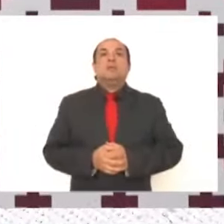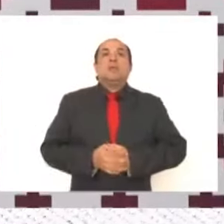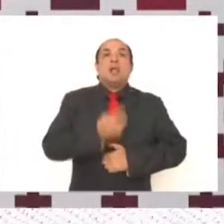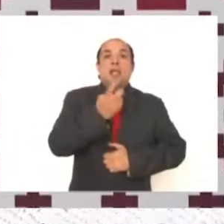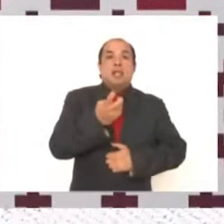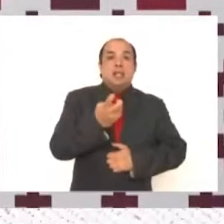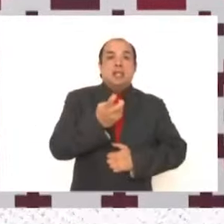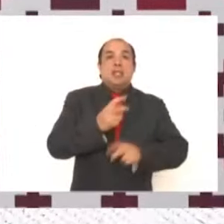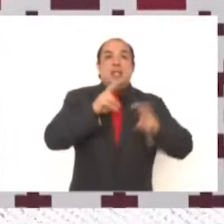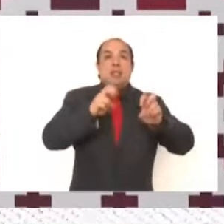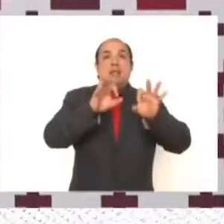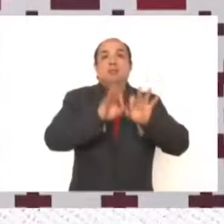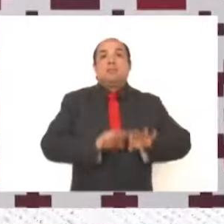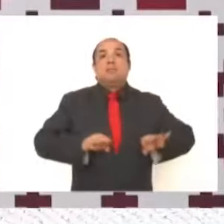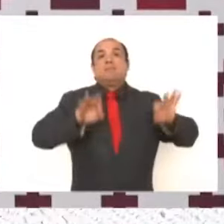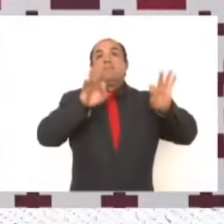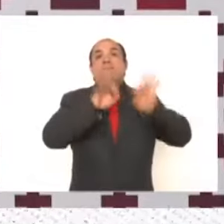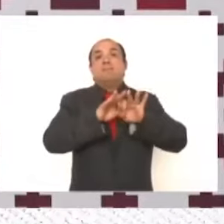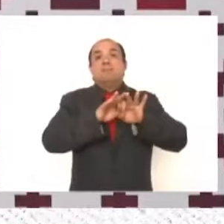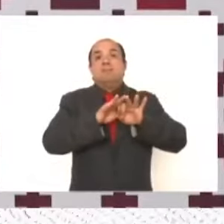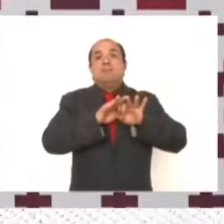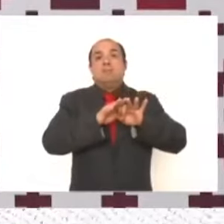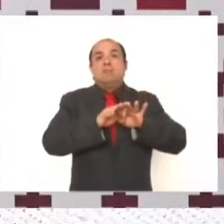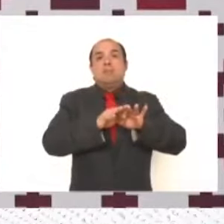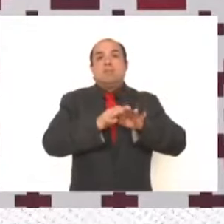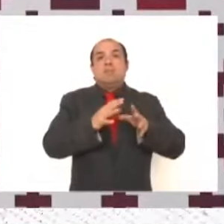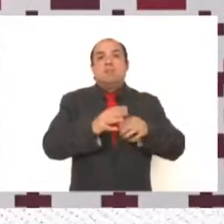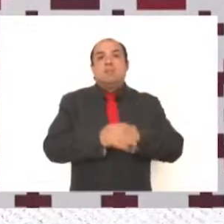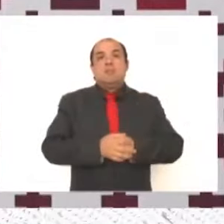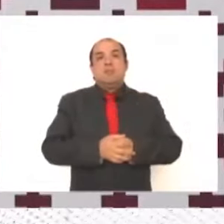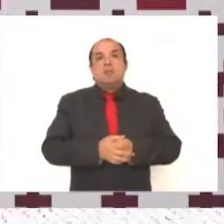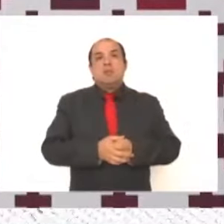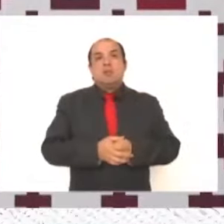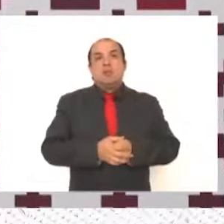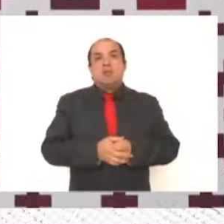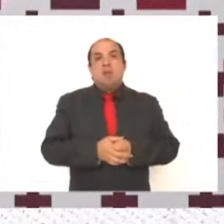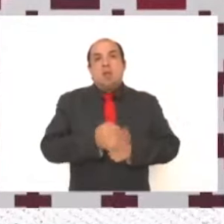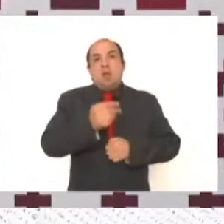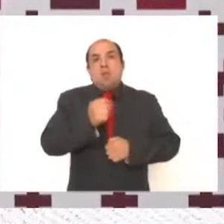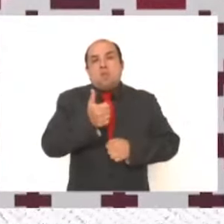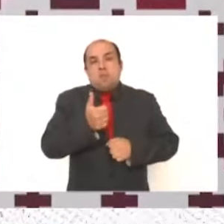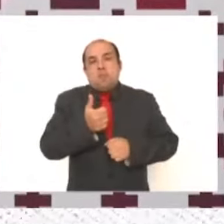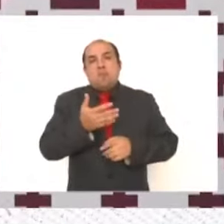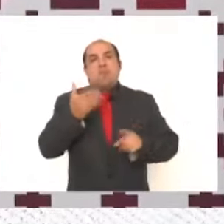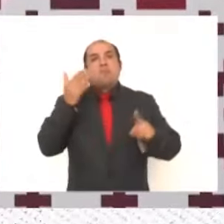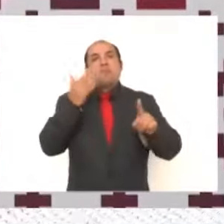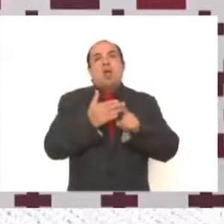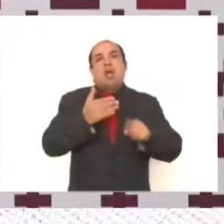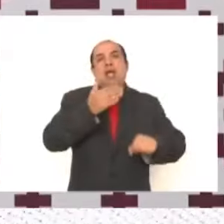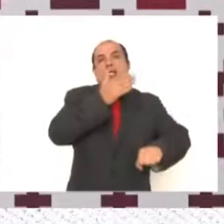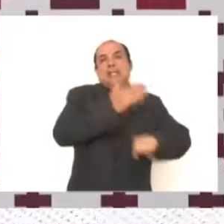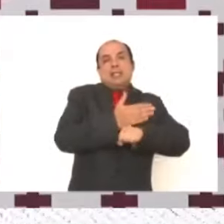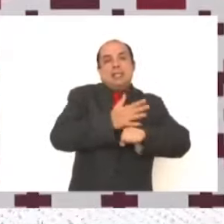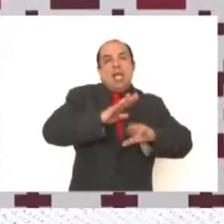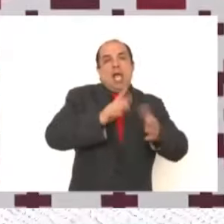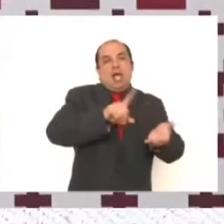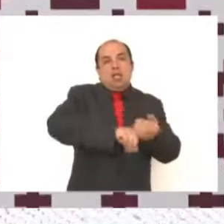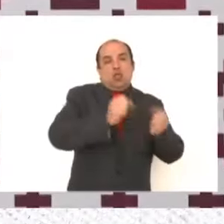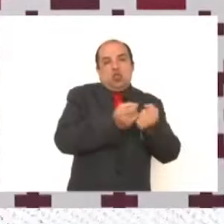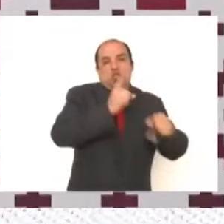caso ejemplar de la vana pretensión de castigar por parte de una